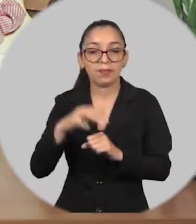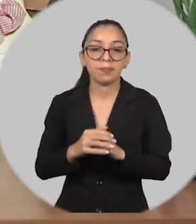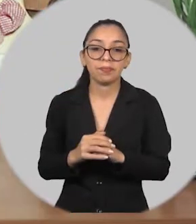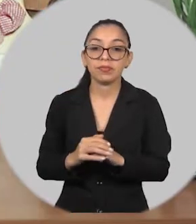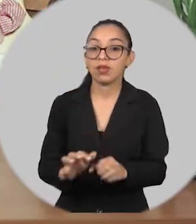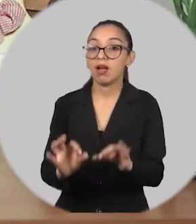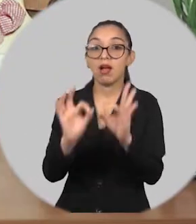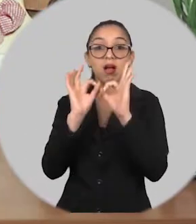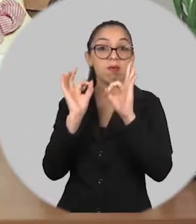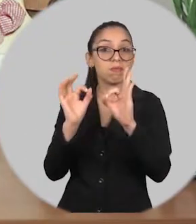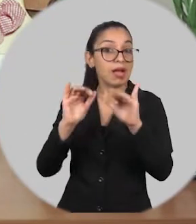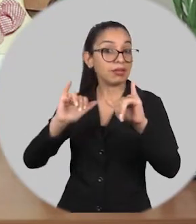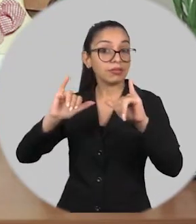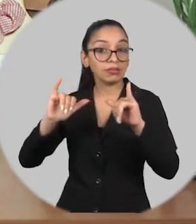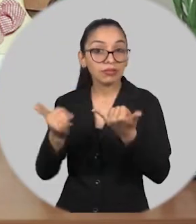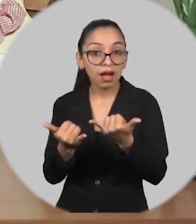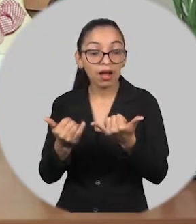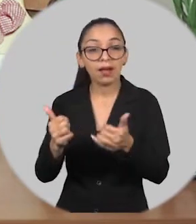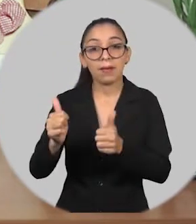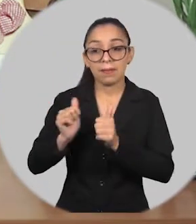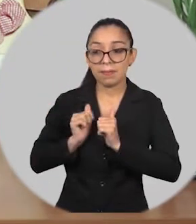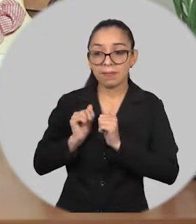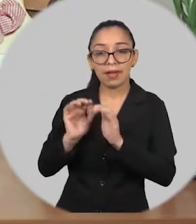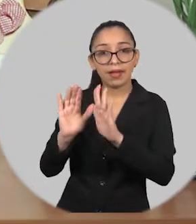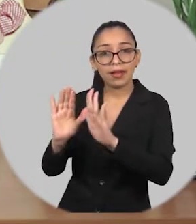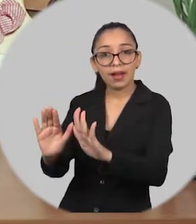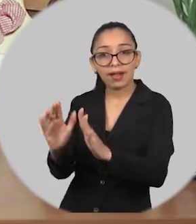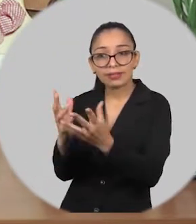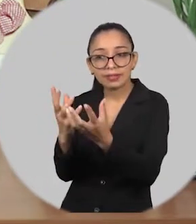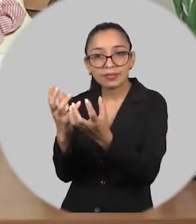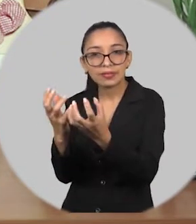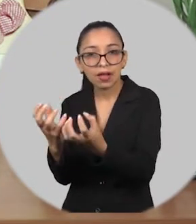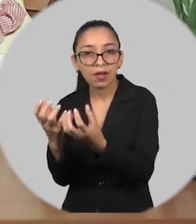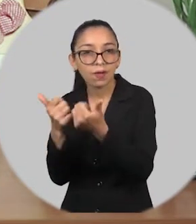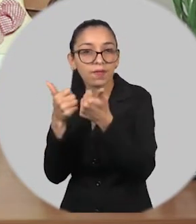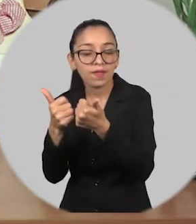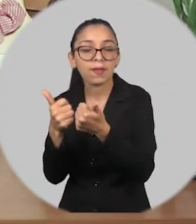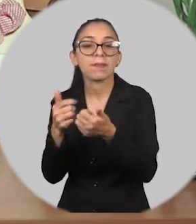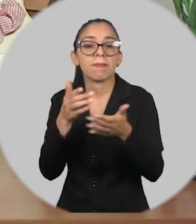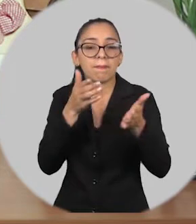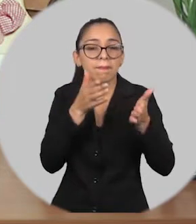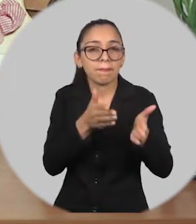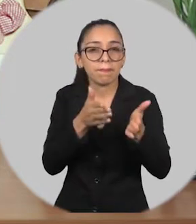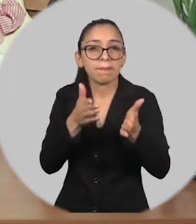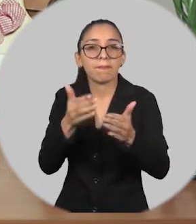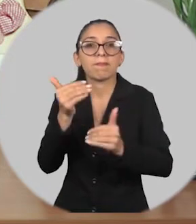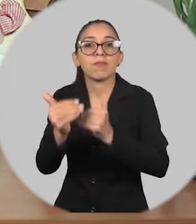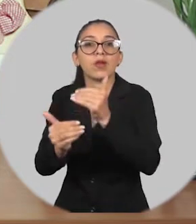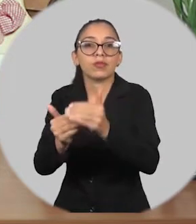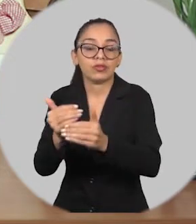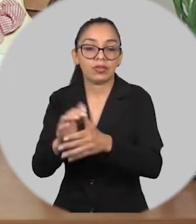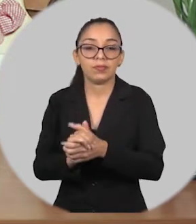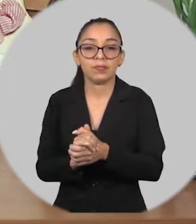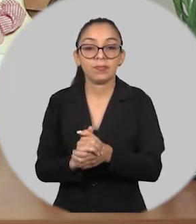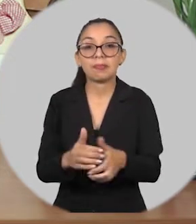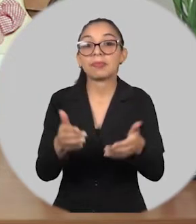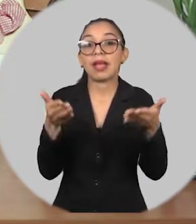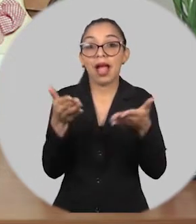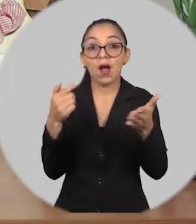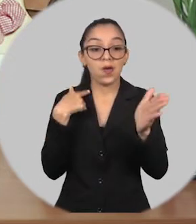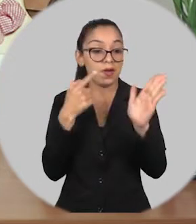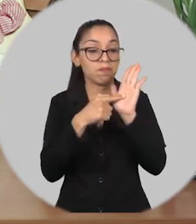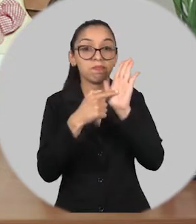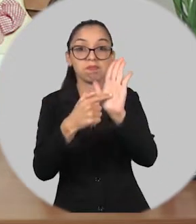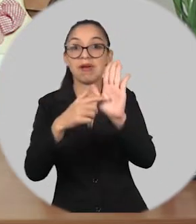Una vez que tenemos esto, dejamos un ratito nuestra vaquita para que se vaya secando. Pueden hacer por parte. Y acá tengo un paso más